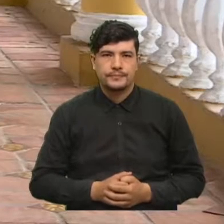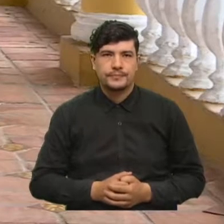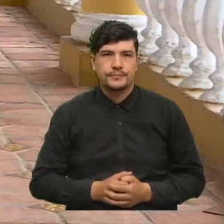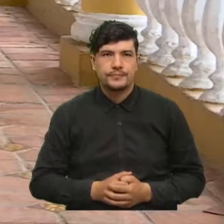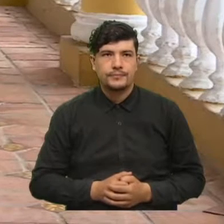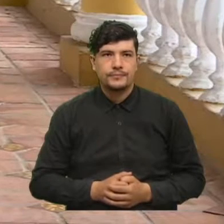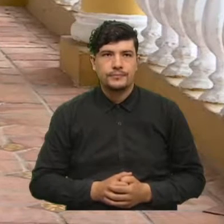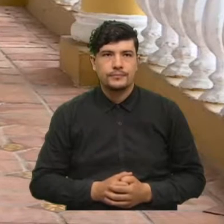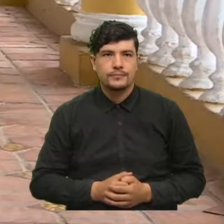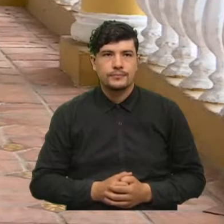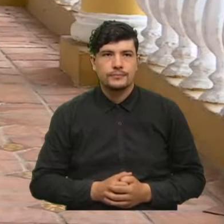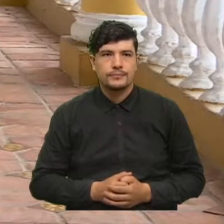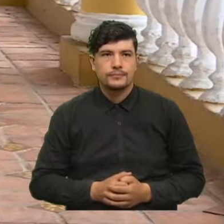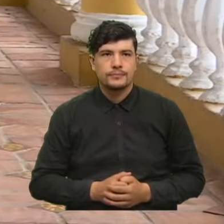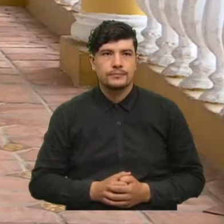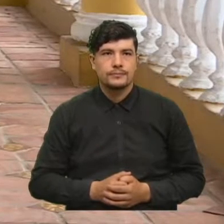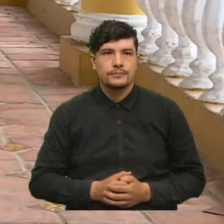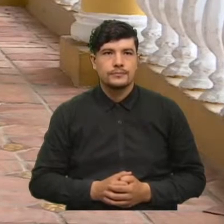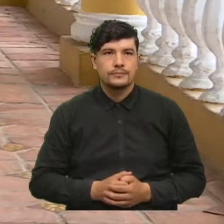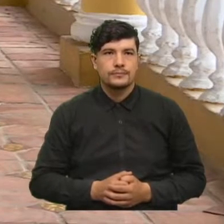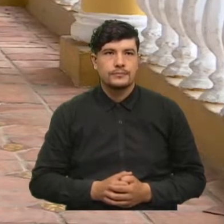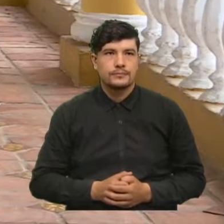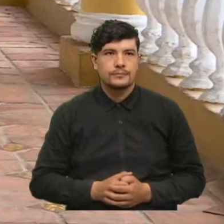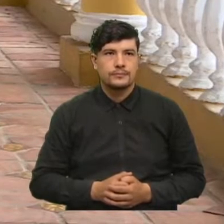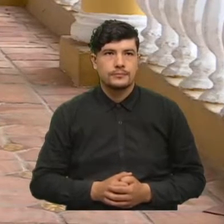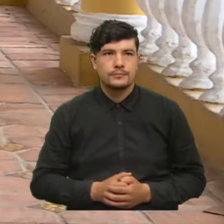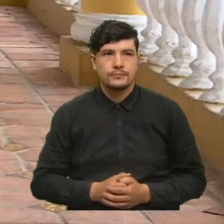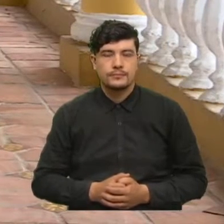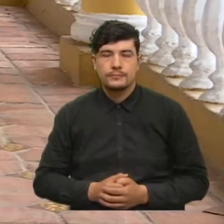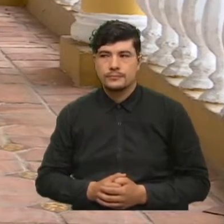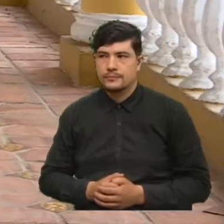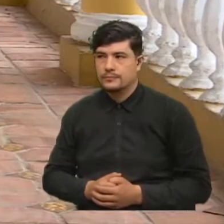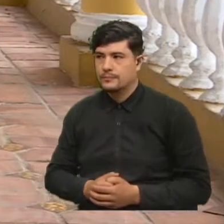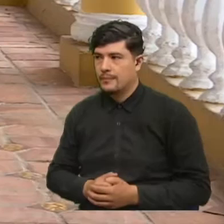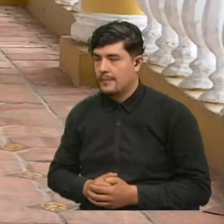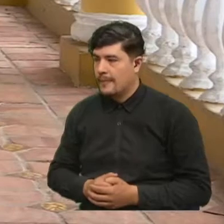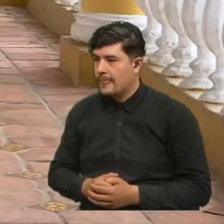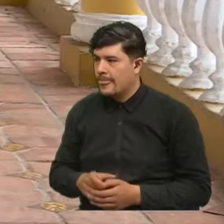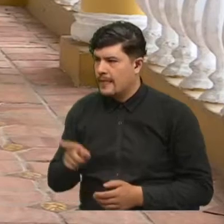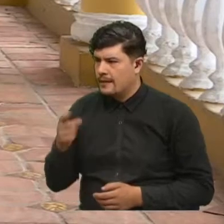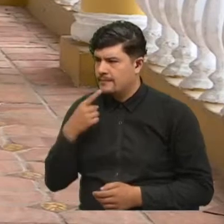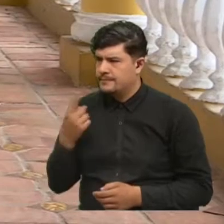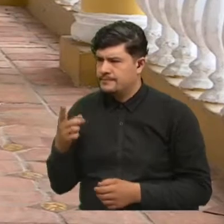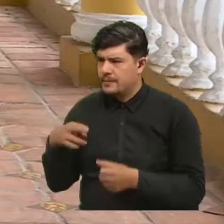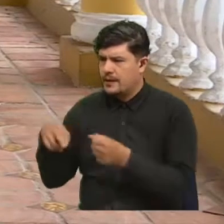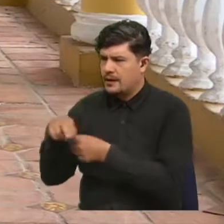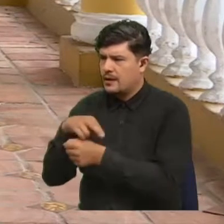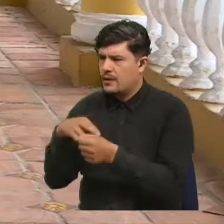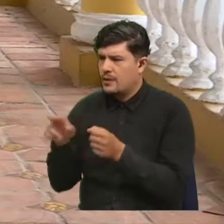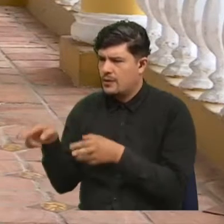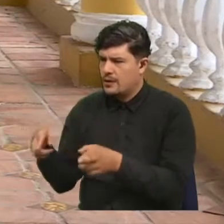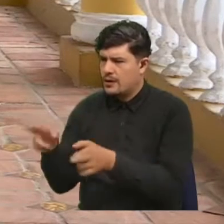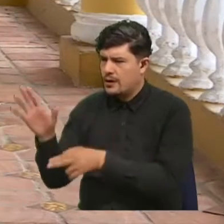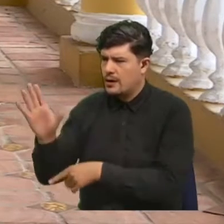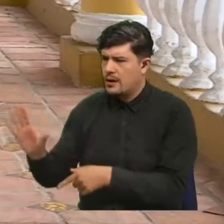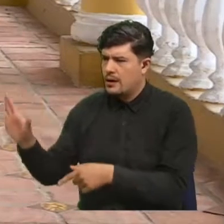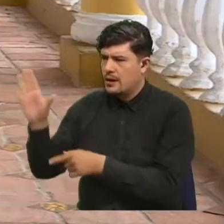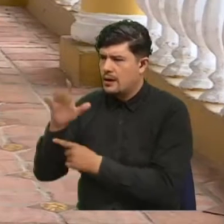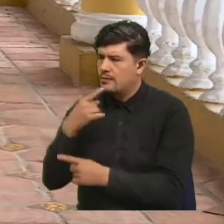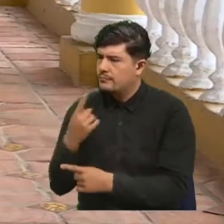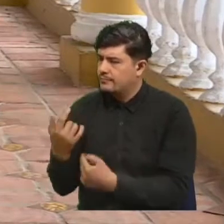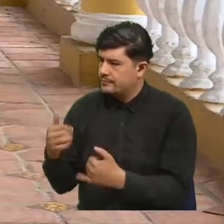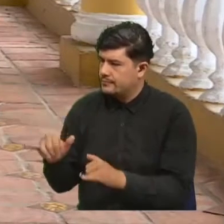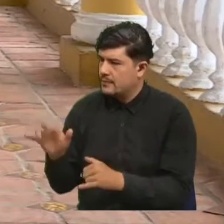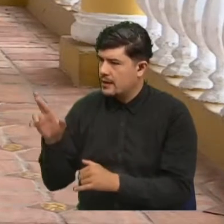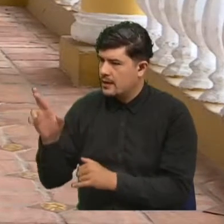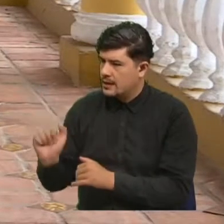en generarle conectiva y competitividad al gobernador ya que está hablando usted de esa provincia como tal se me viene ahora la mente ya se firmó el